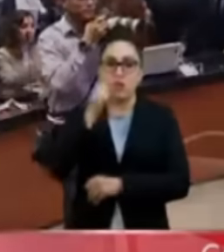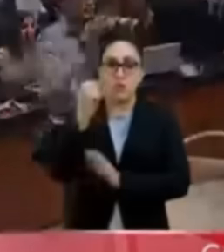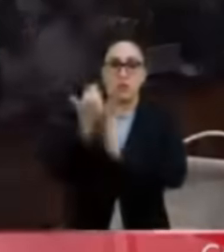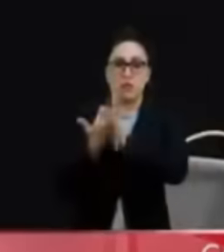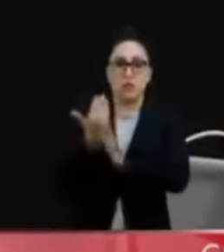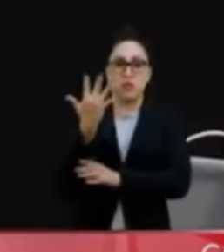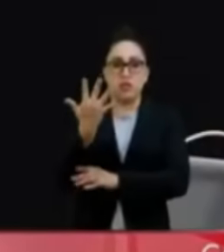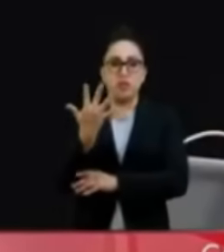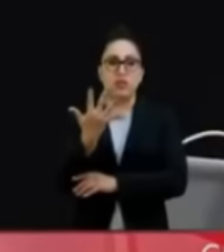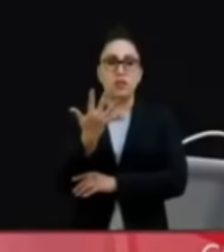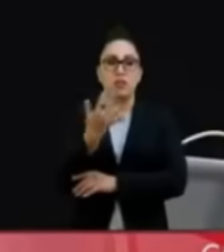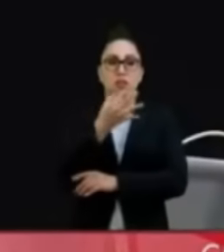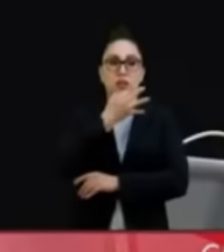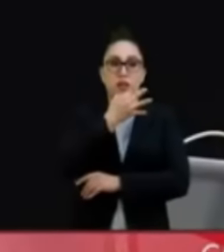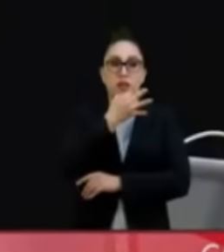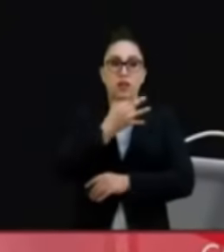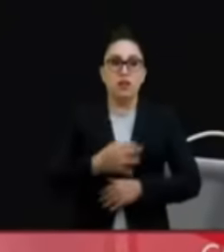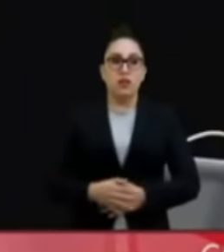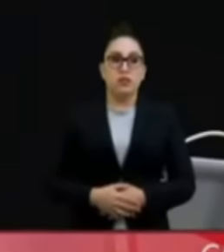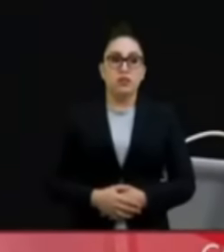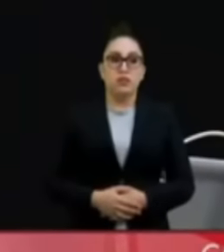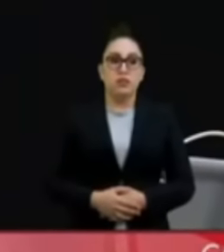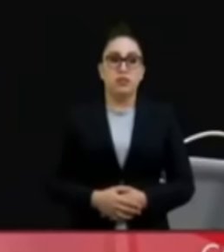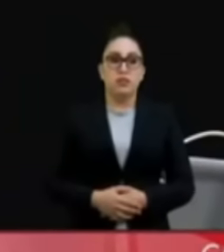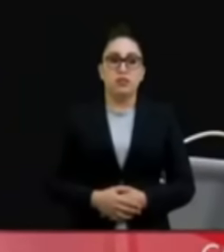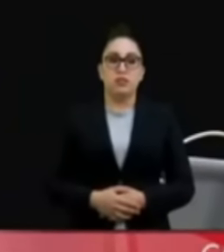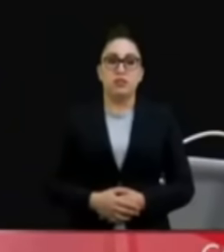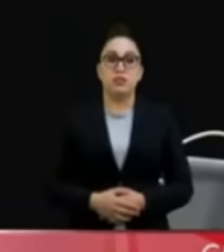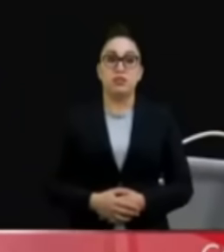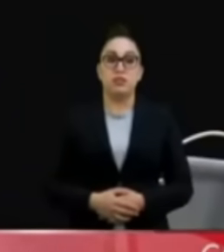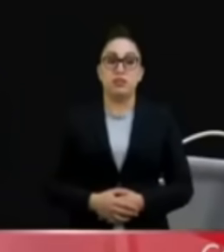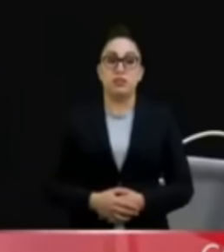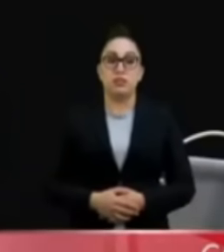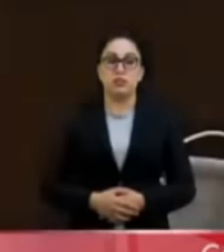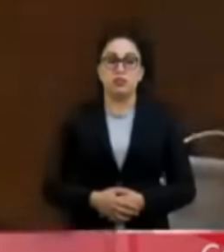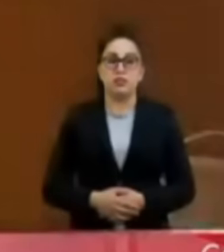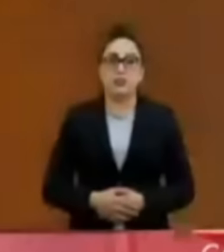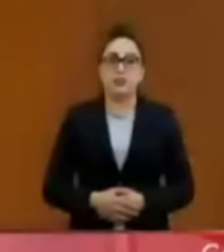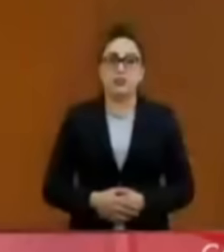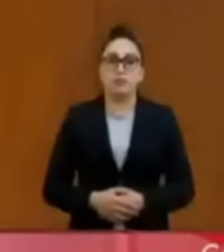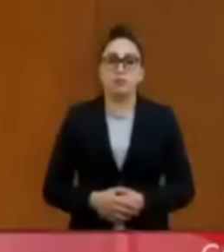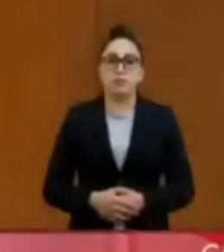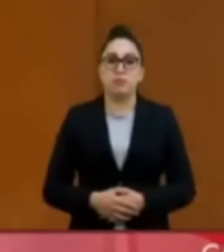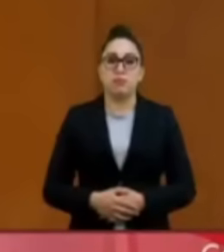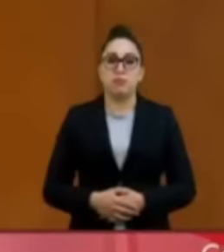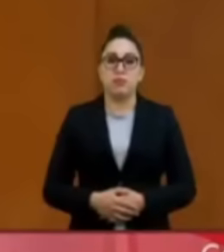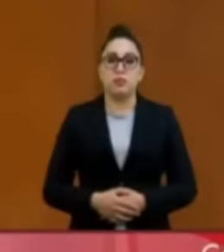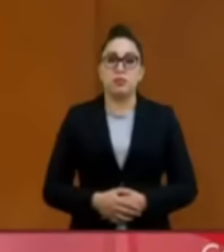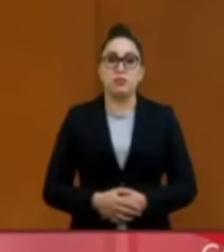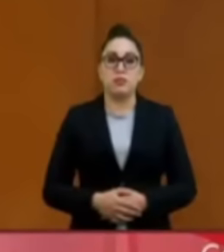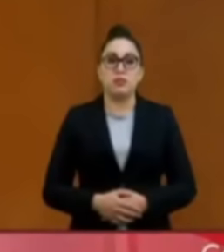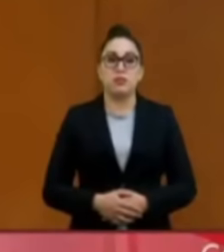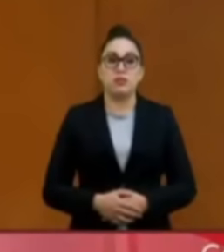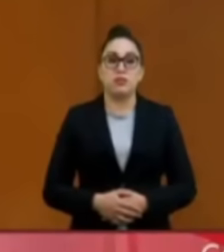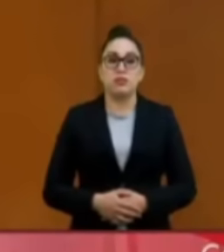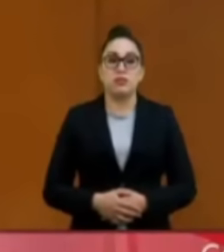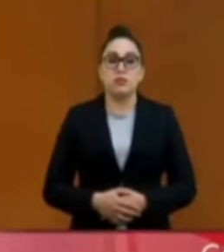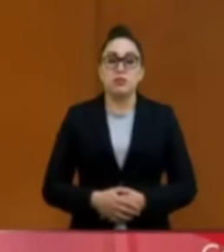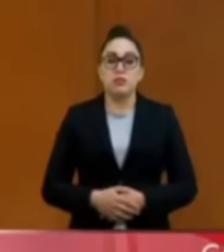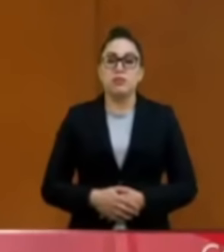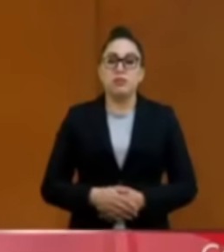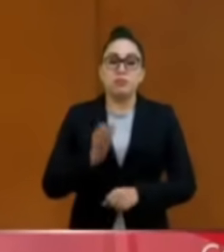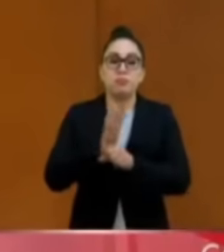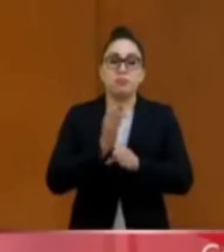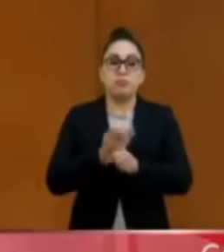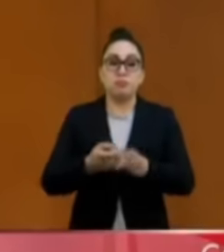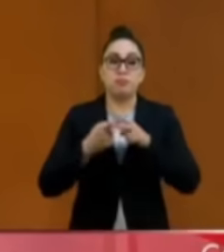que su tiempo ha terminado. Muy bien. Pongan el reloj, por favor. Adelante, senador Insunza. Como la oposición no ha querido venir aquí a